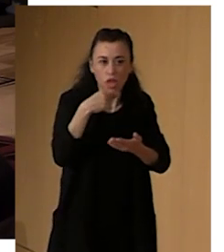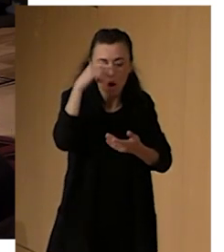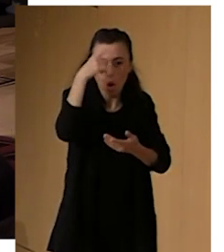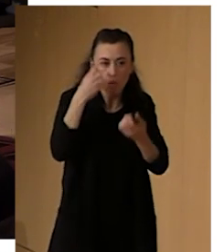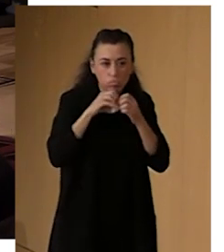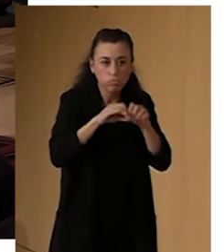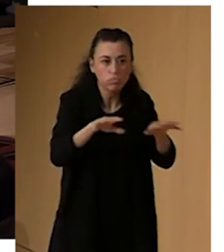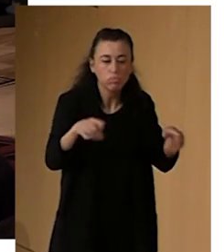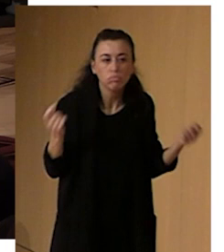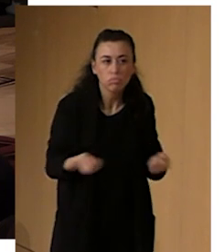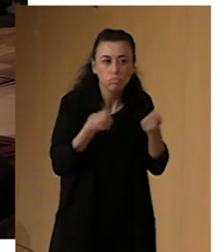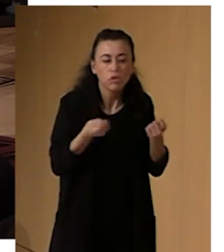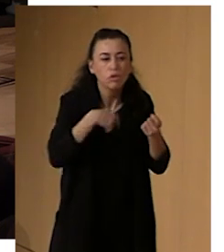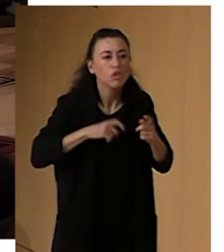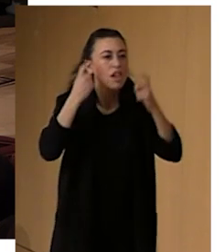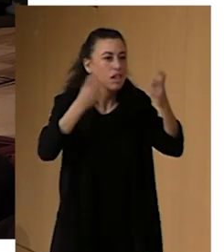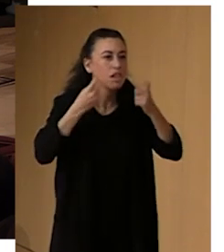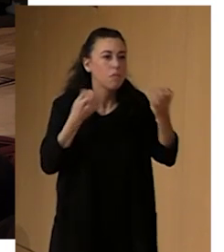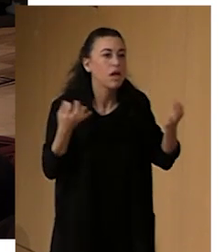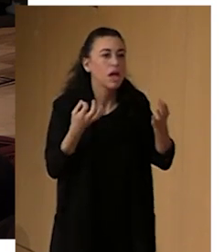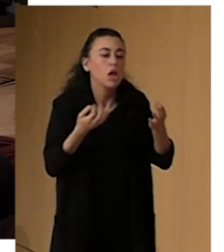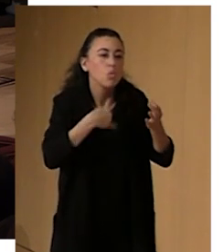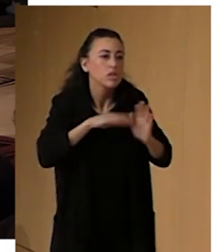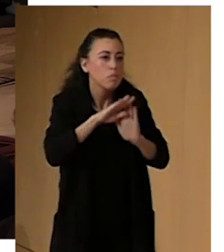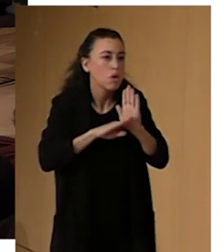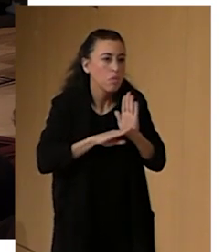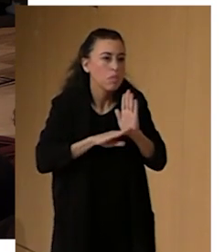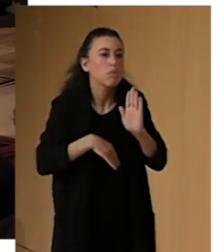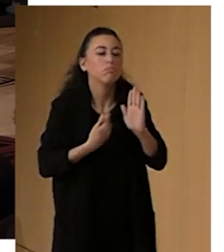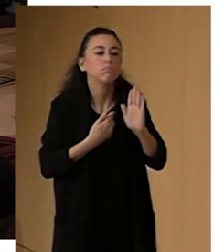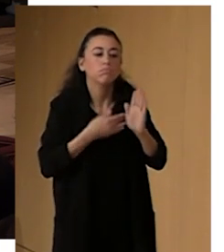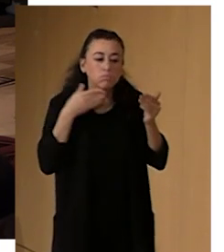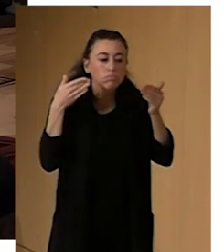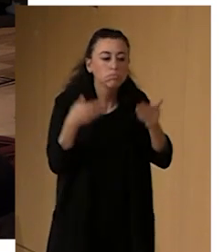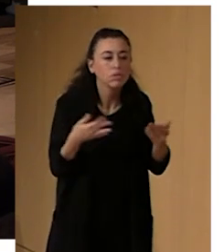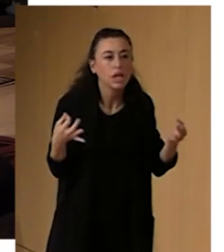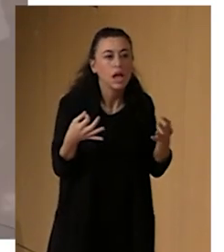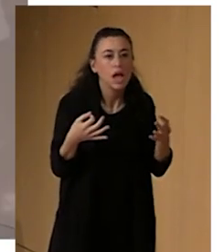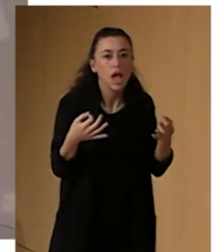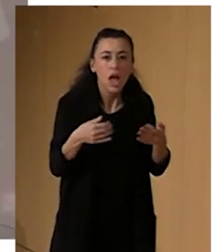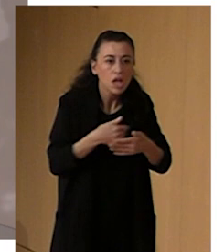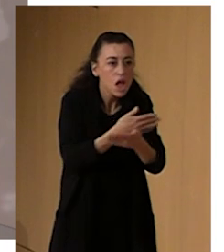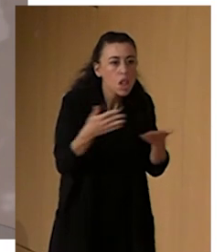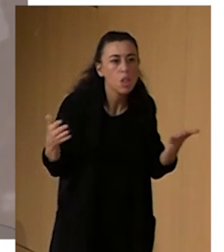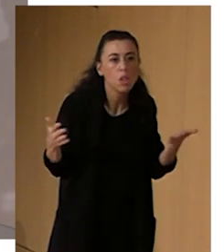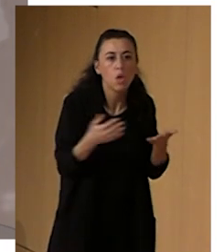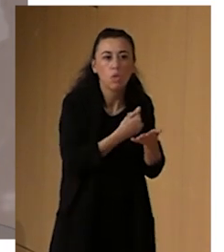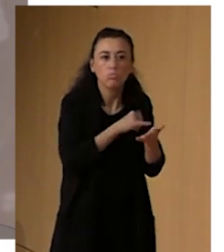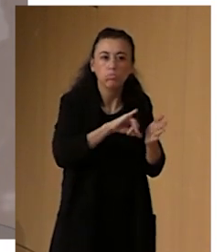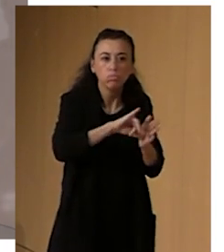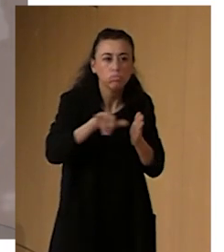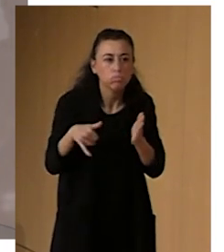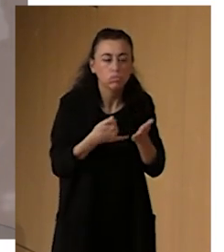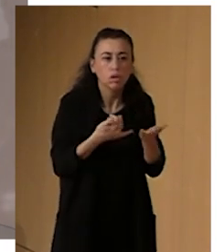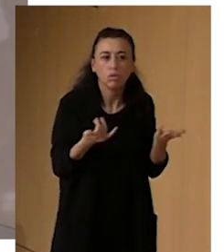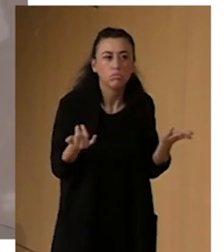nuestra programación está enfocada en en tratar de acercar a todo el mundo todas las implicaciones que tiene